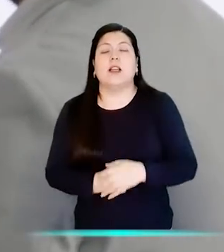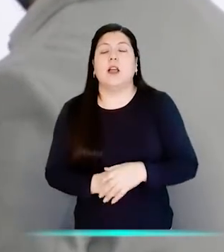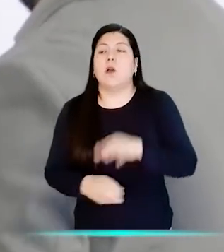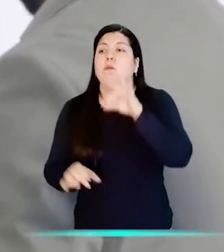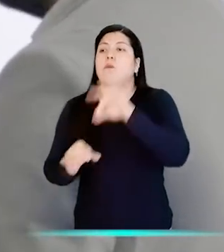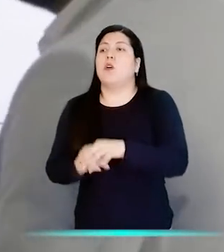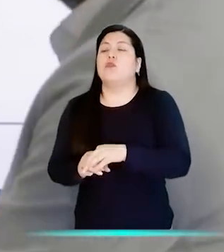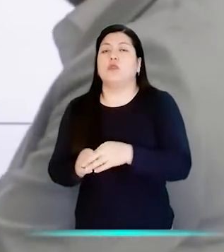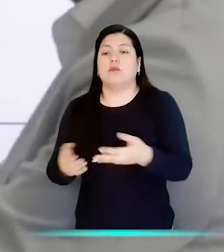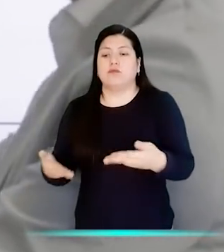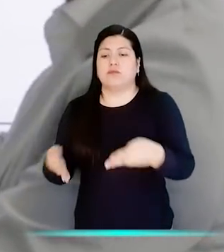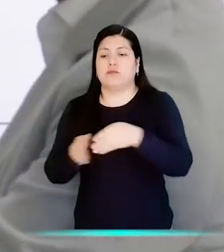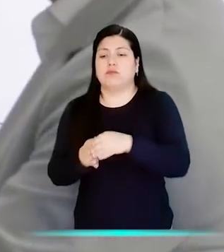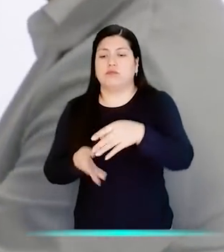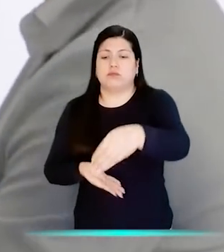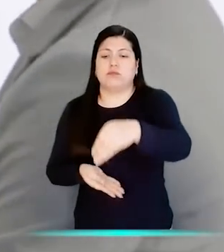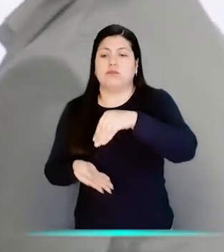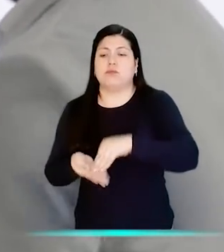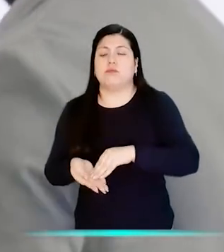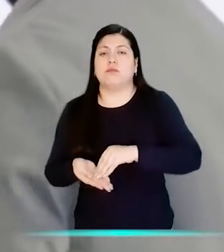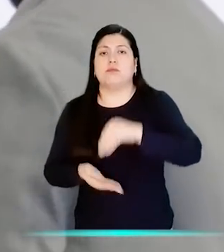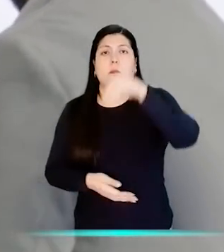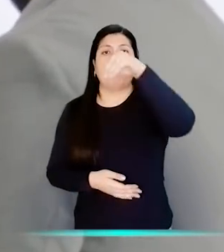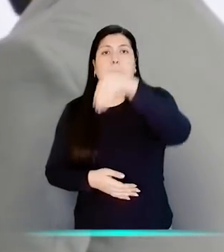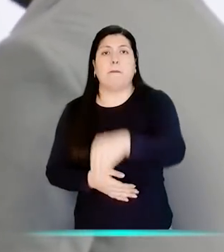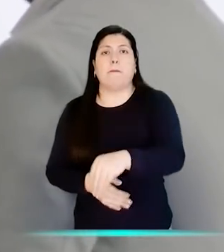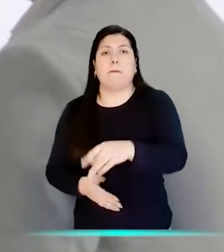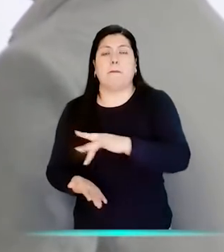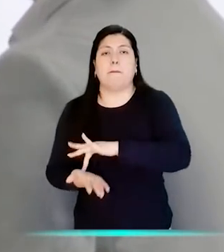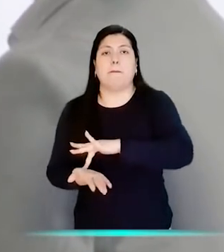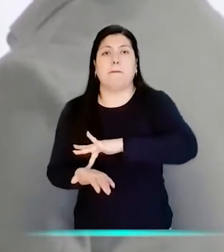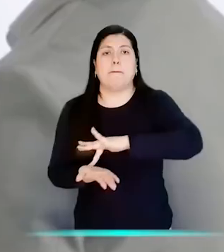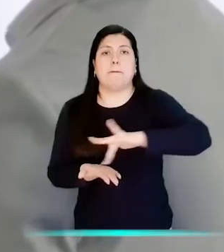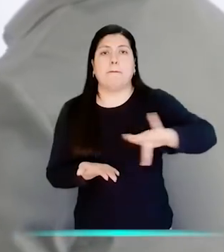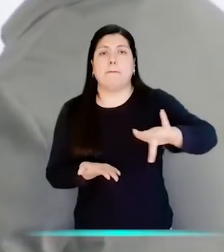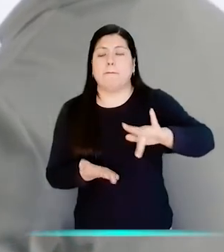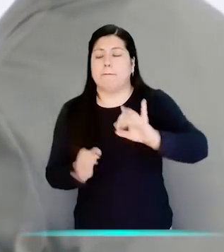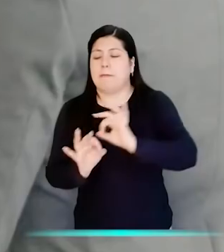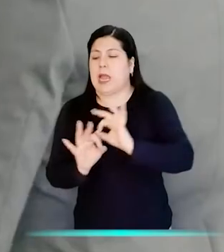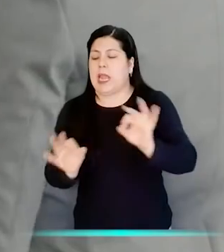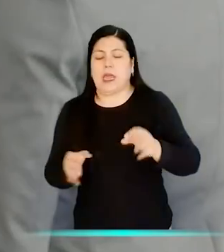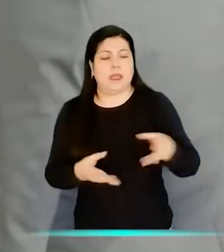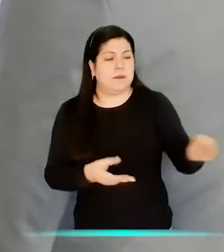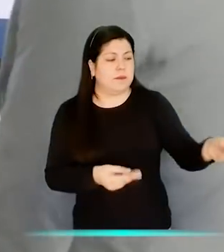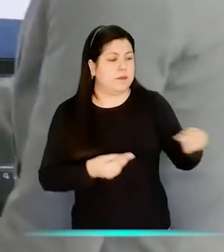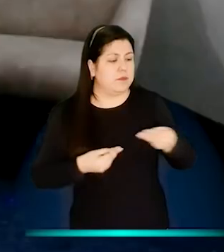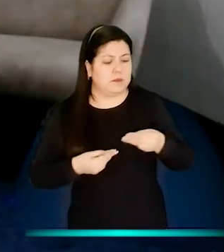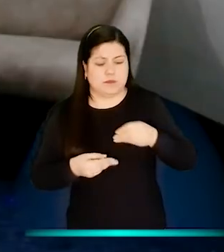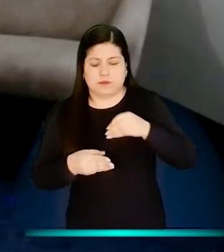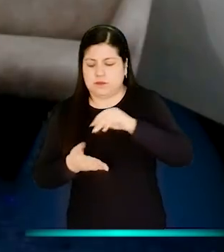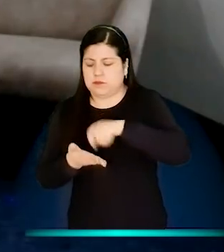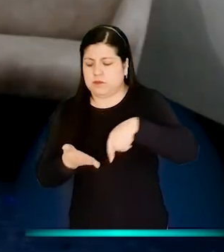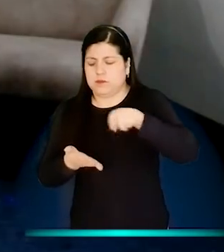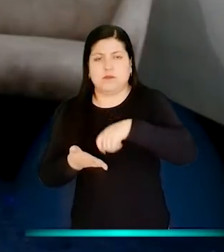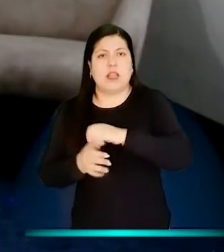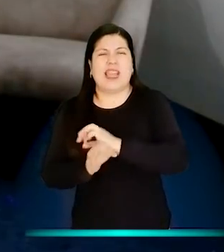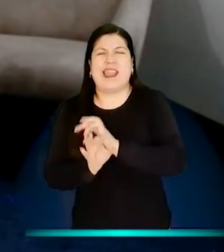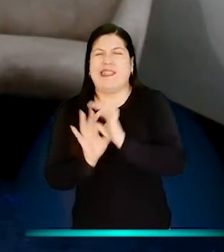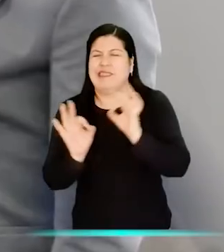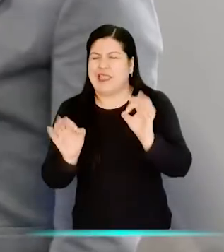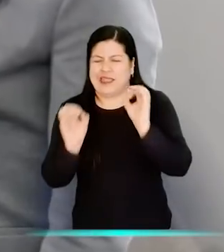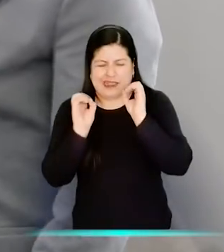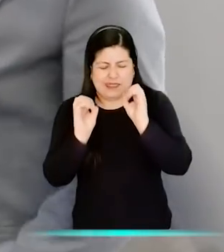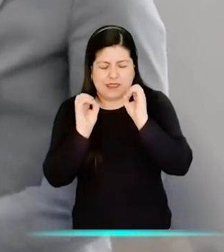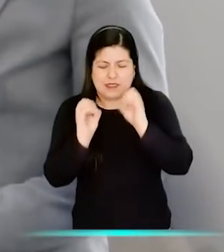elector deposita su tarjeta electoral tal cual como se la entregaron. Así, tal cual.